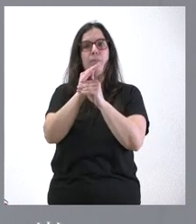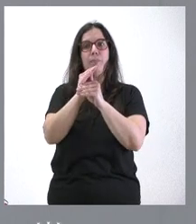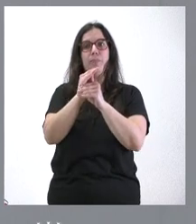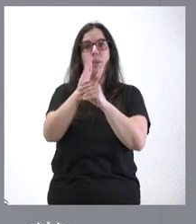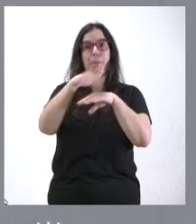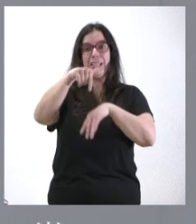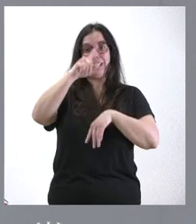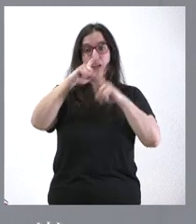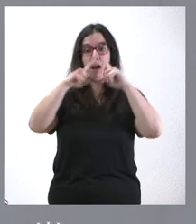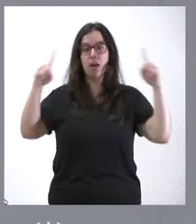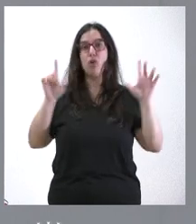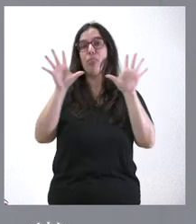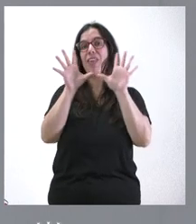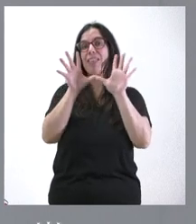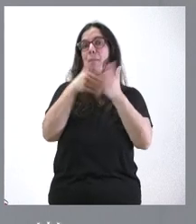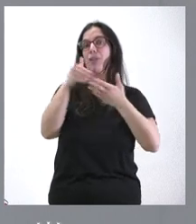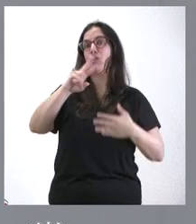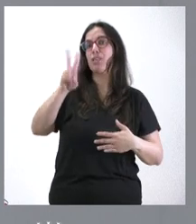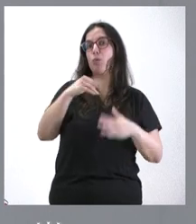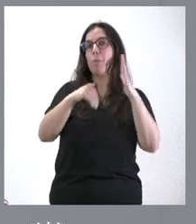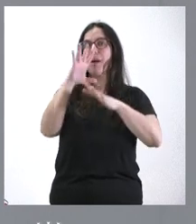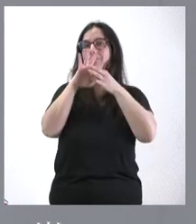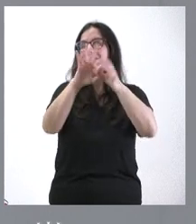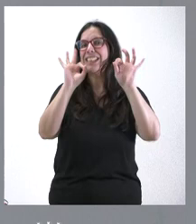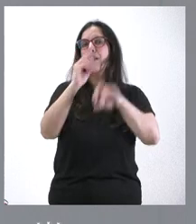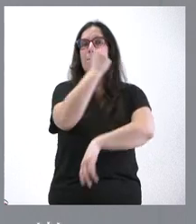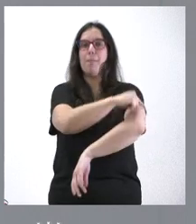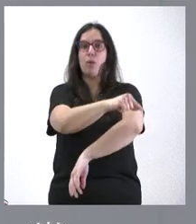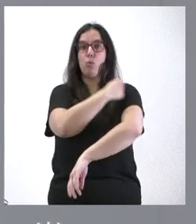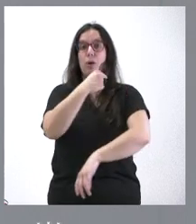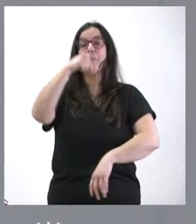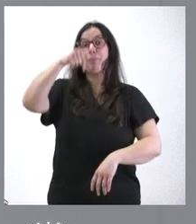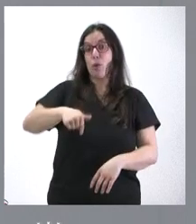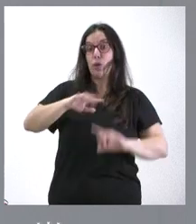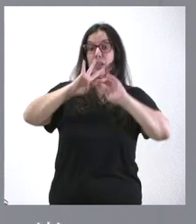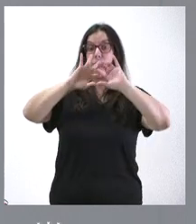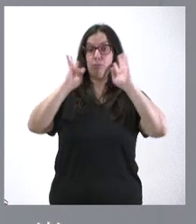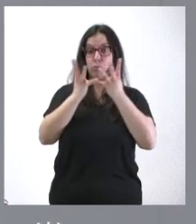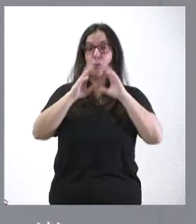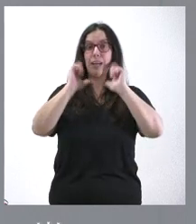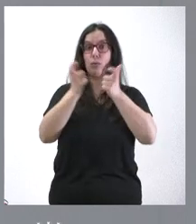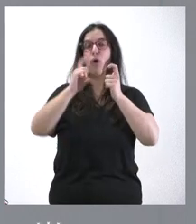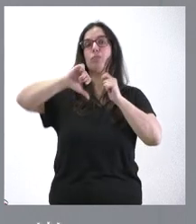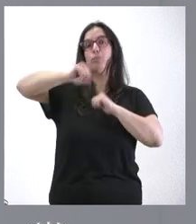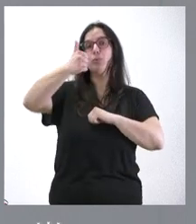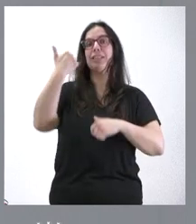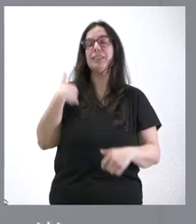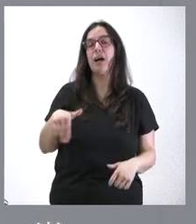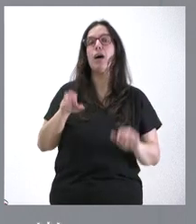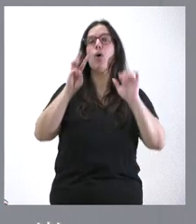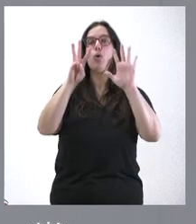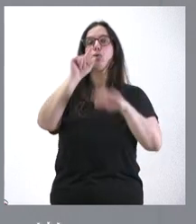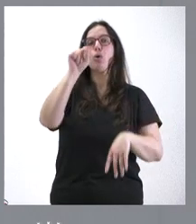ejercicio más de 10 millones de euros a vacunas de los cuales en este consejo de Gobierno ya se asignan un total de de